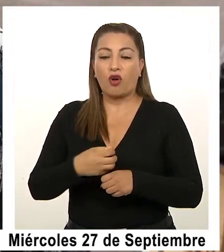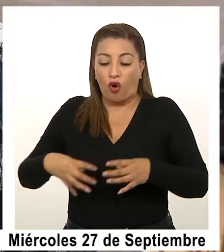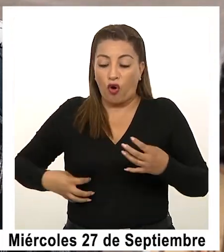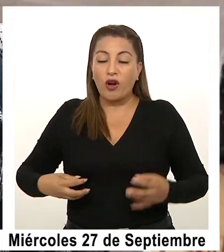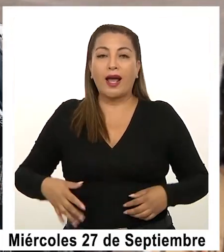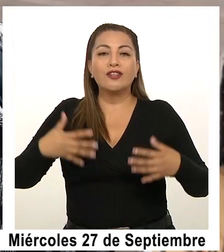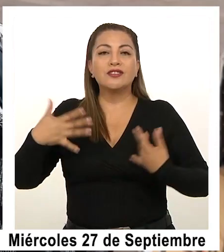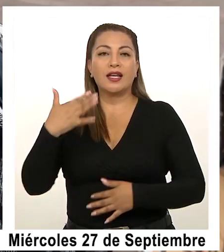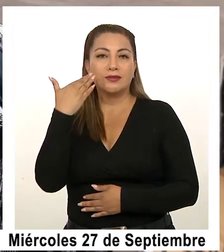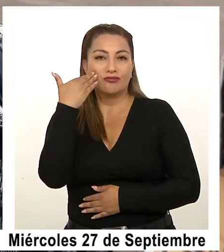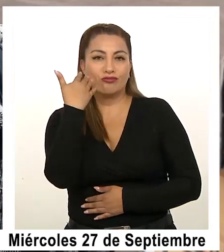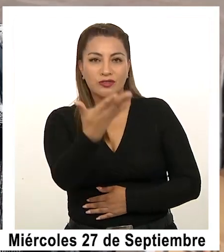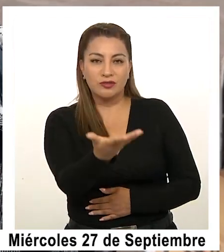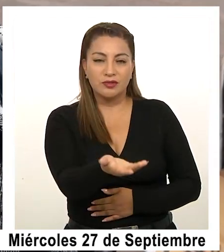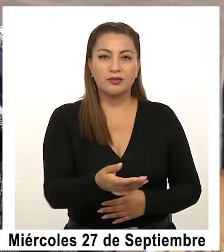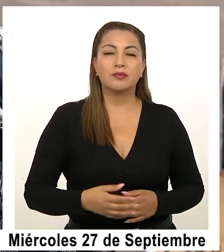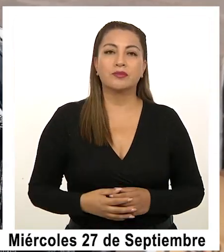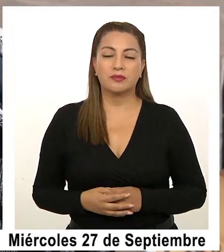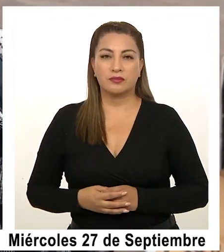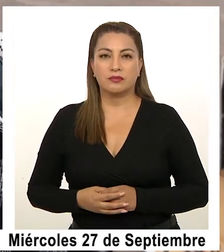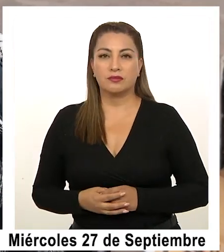órganos.